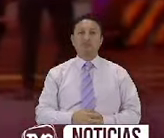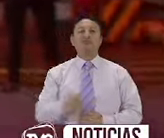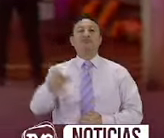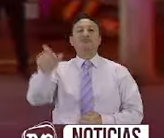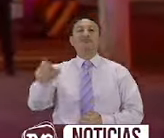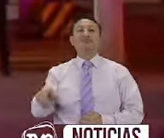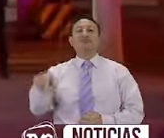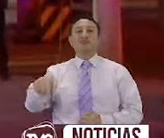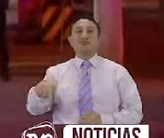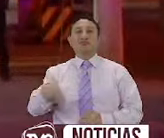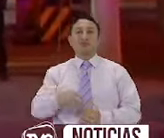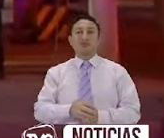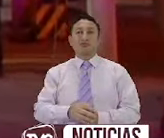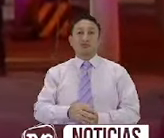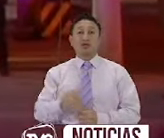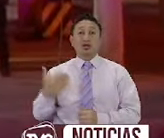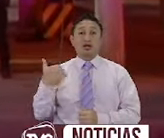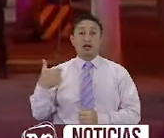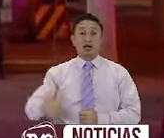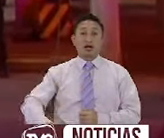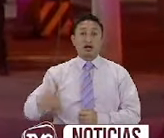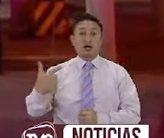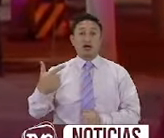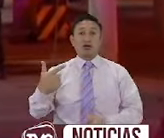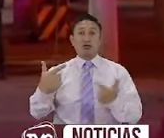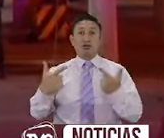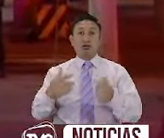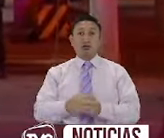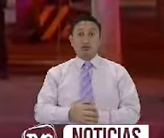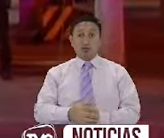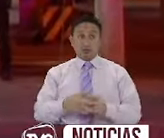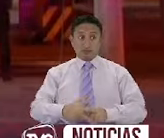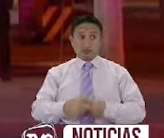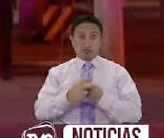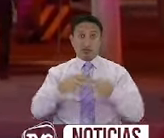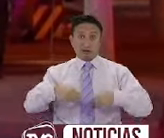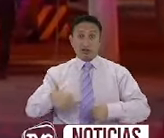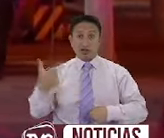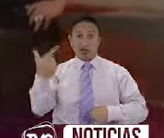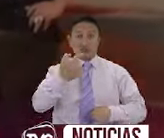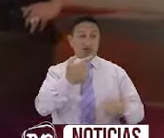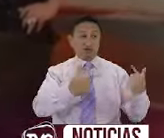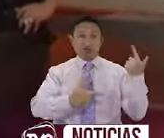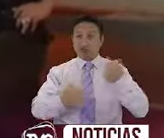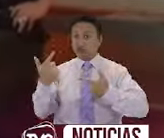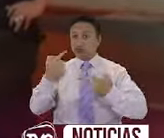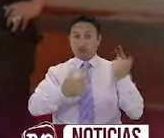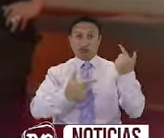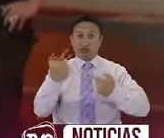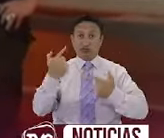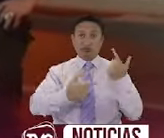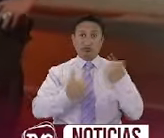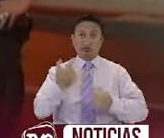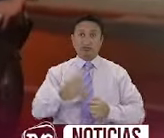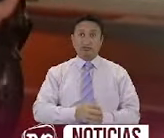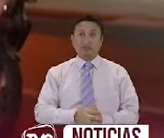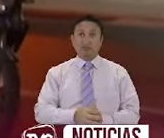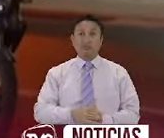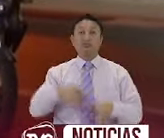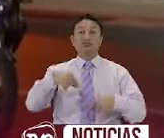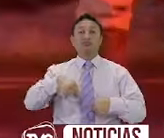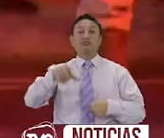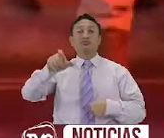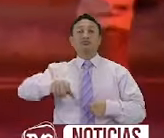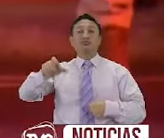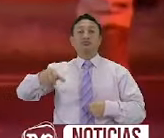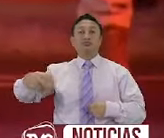víctimas habían quienes también portaban armas de fuego y eso dio paso a un cruce de balas. En medio de esa acción, los presuntos